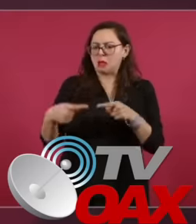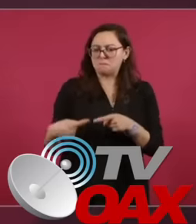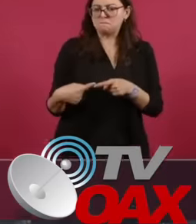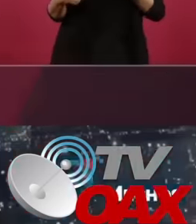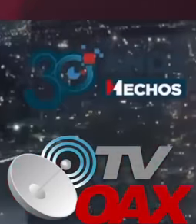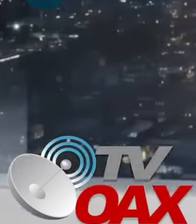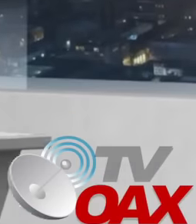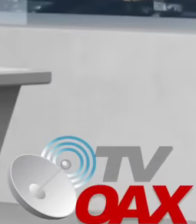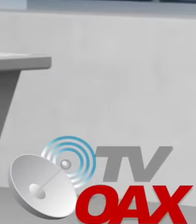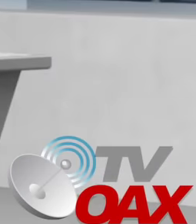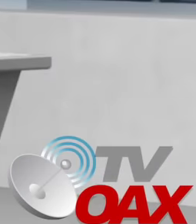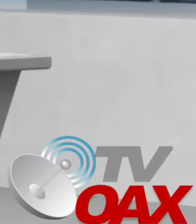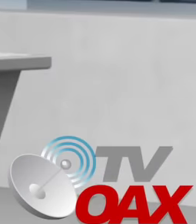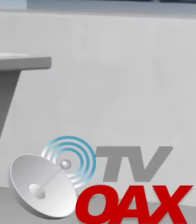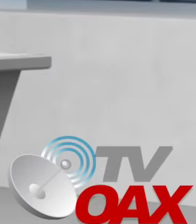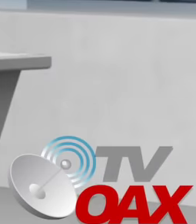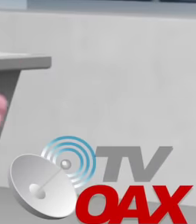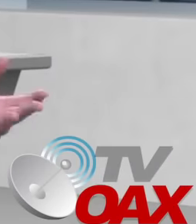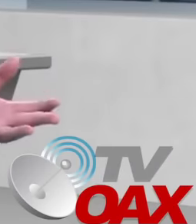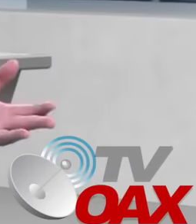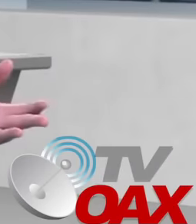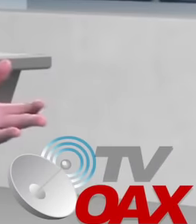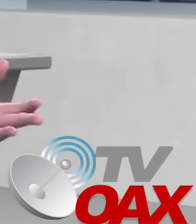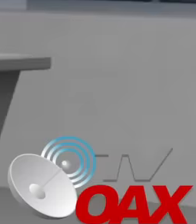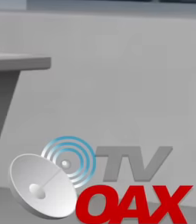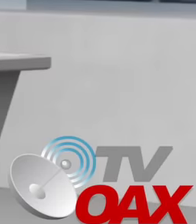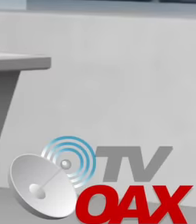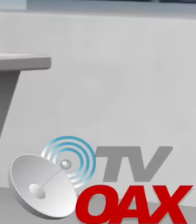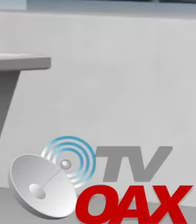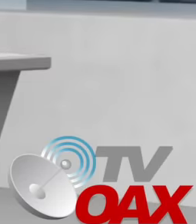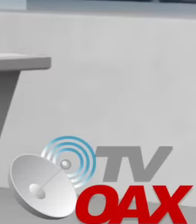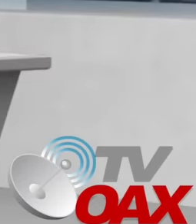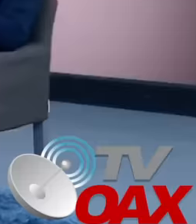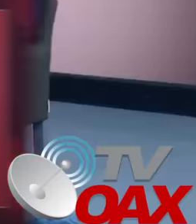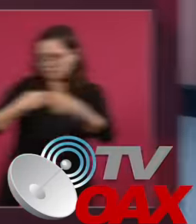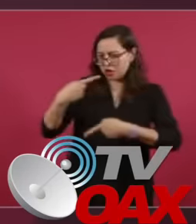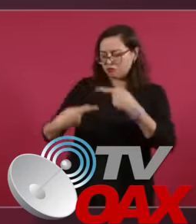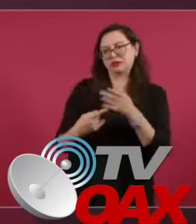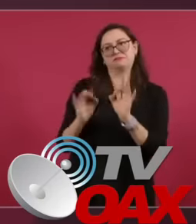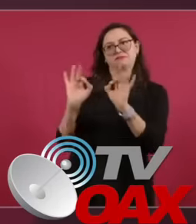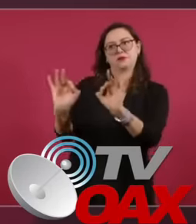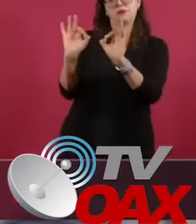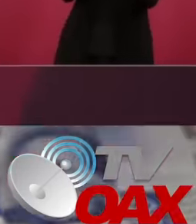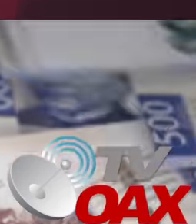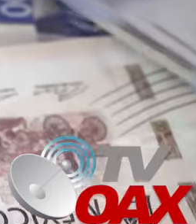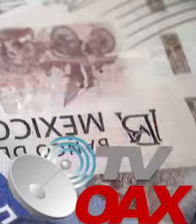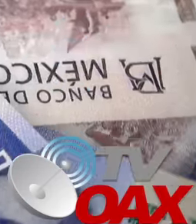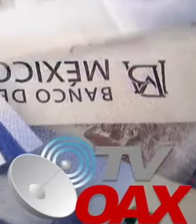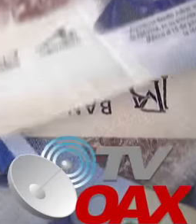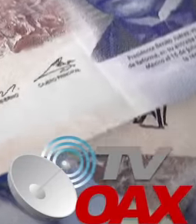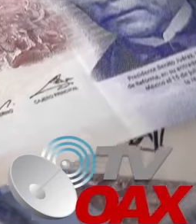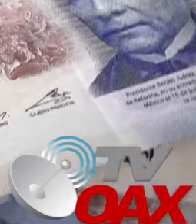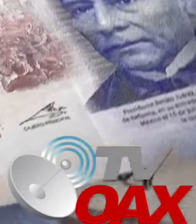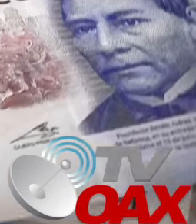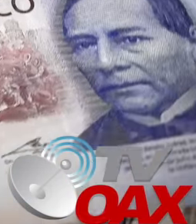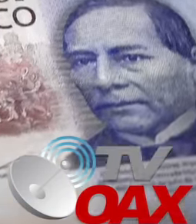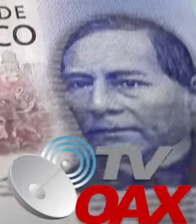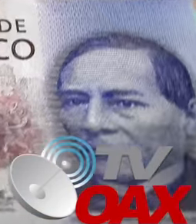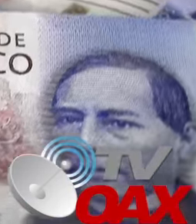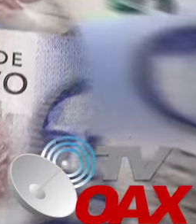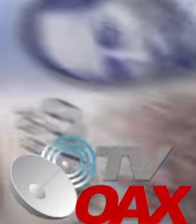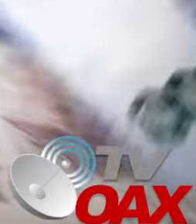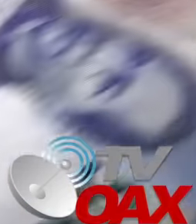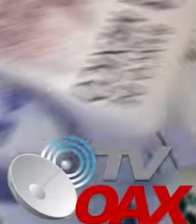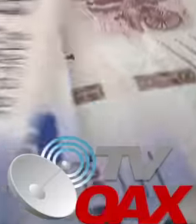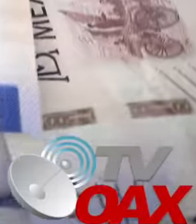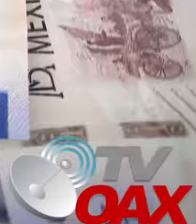un mensaje al dueño de la televisora, Ricardo Salinas Pliego, y recordarle sobre la deuda que tiene con el